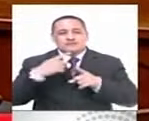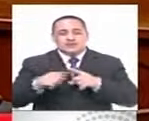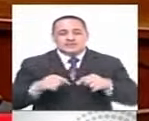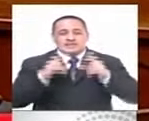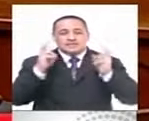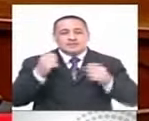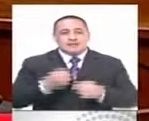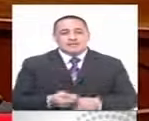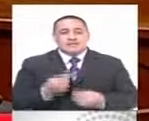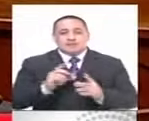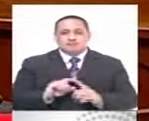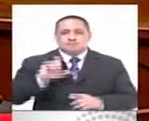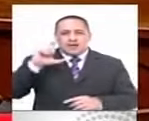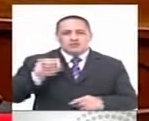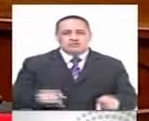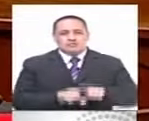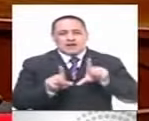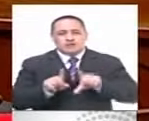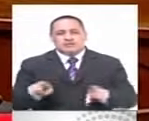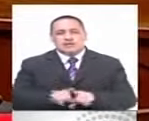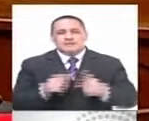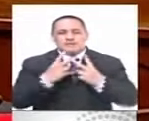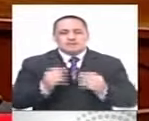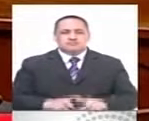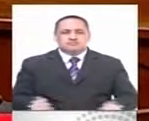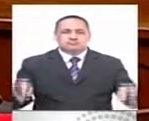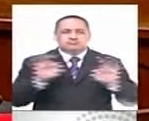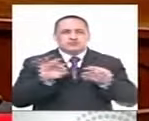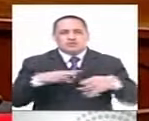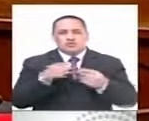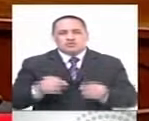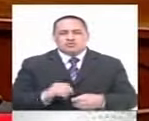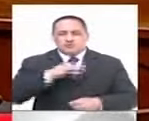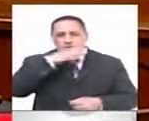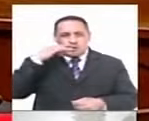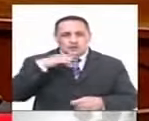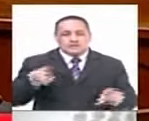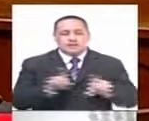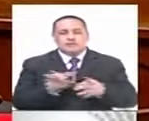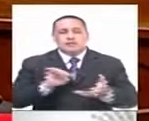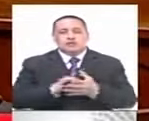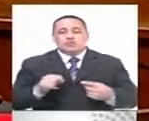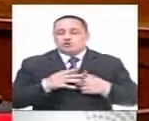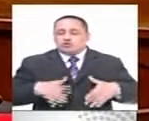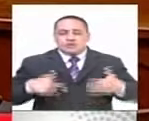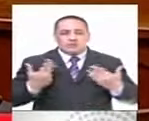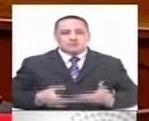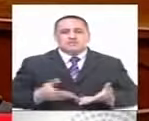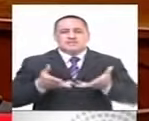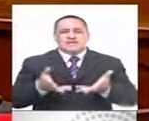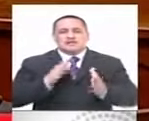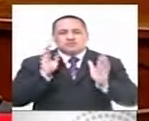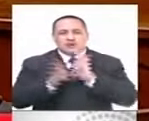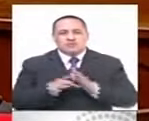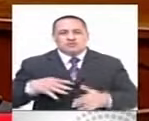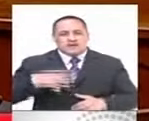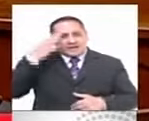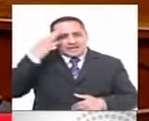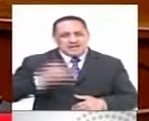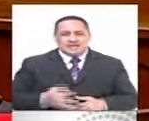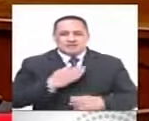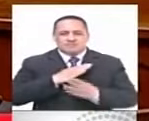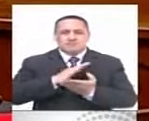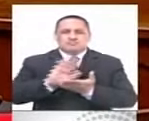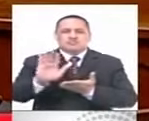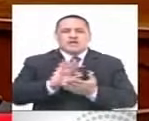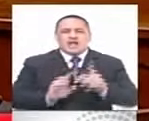de riqueza y los grandes cargamentos de droga. No podemos darnos el lujo de descartar ninguna